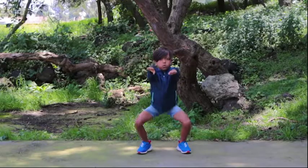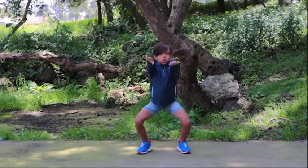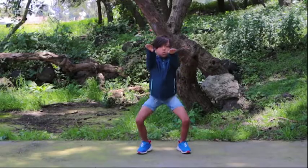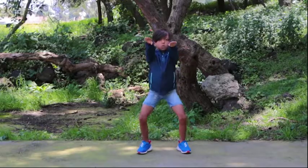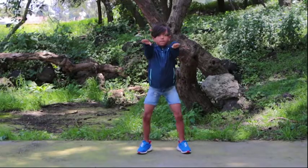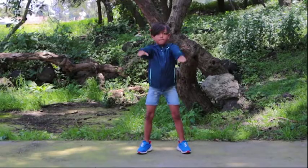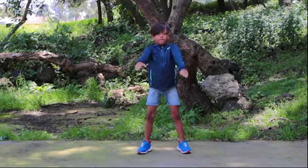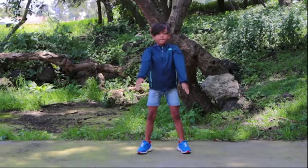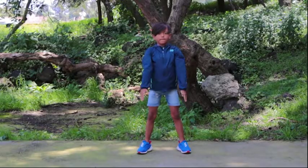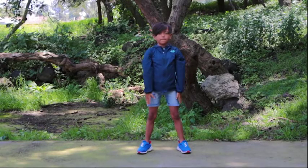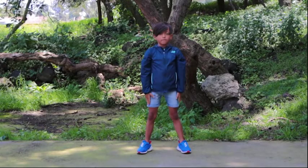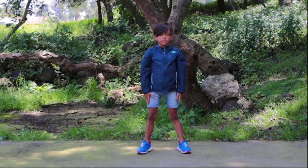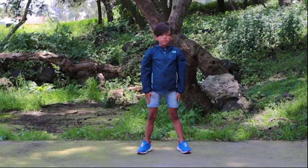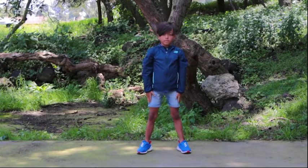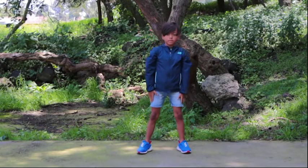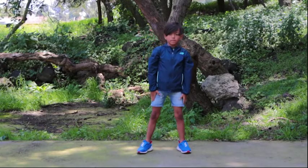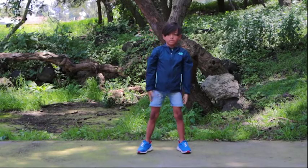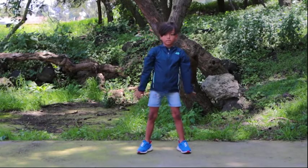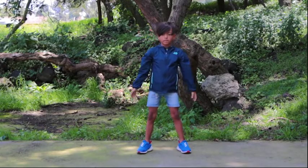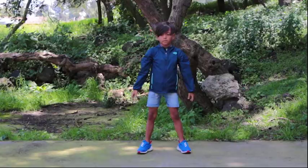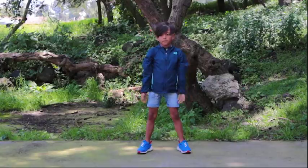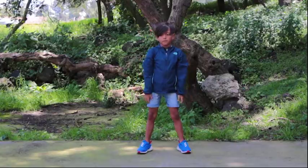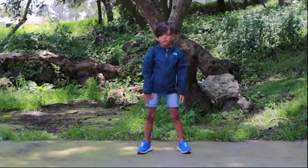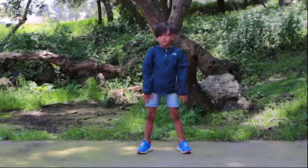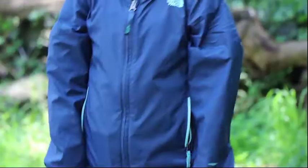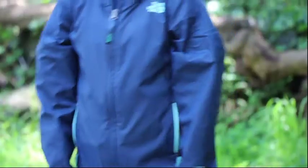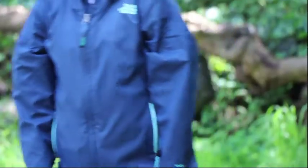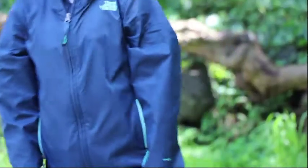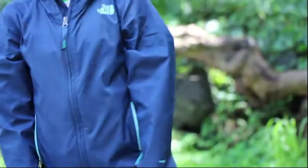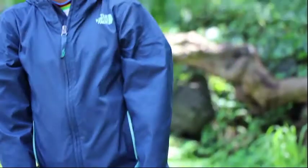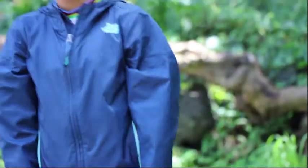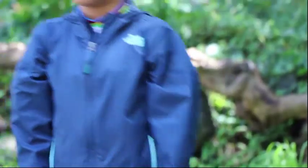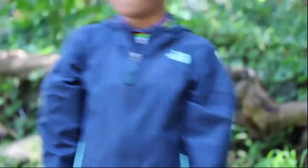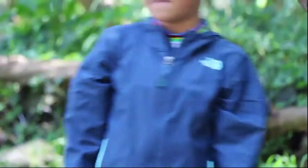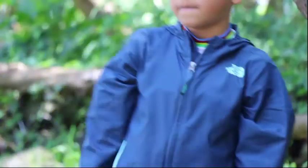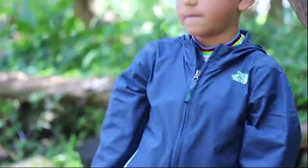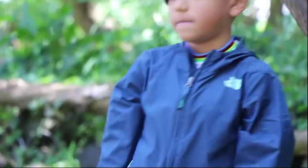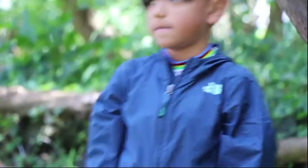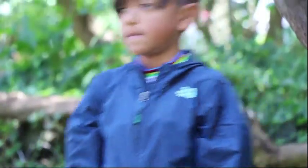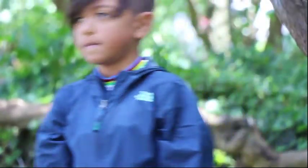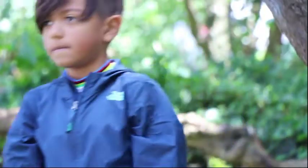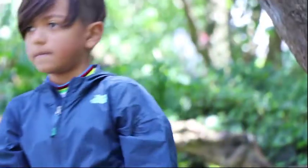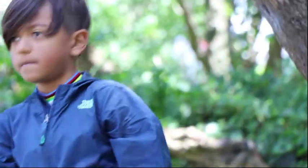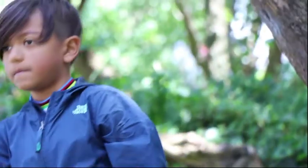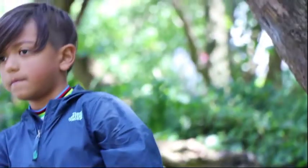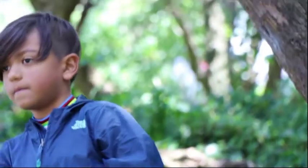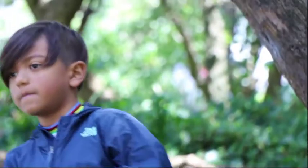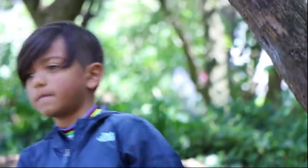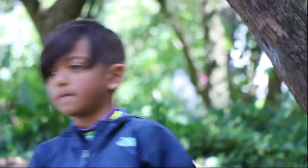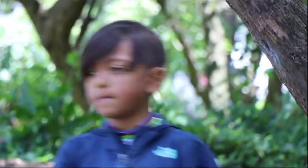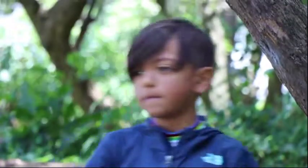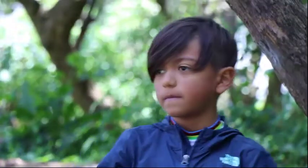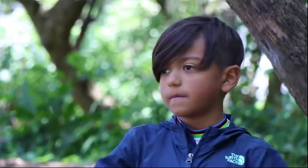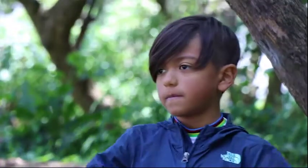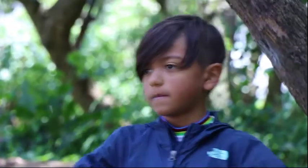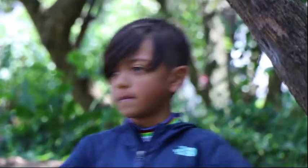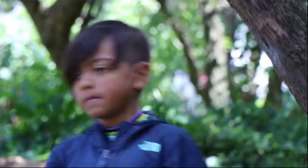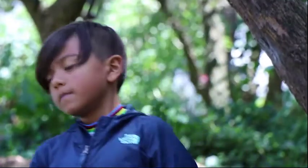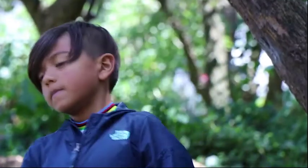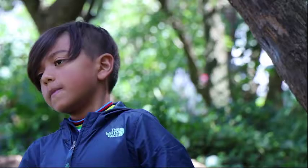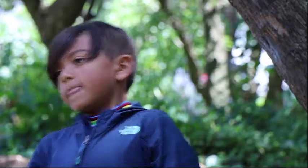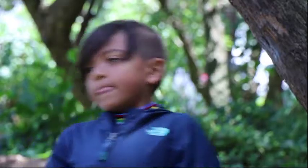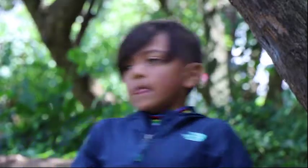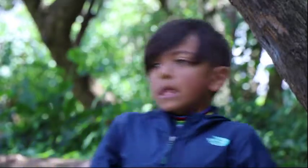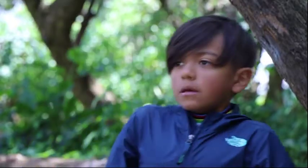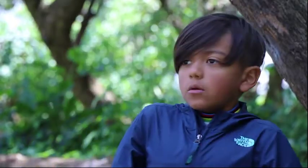bien, descansamos, movemos nuestros piecitos, movemos los pies, nos relajamos,